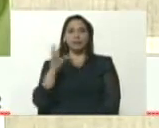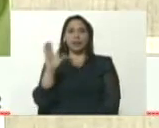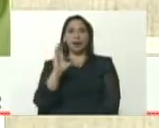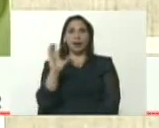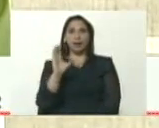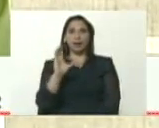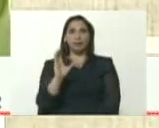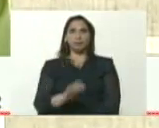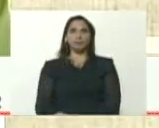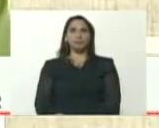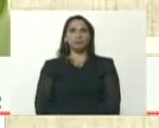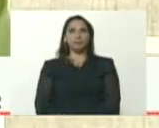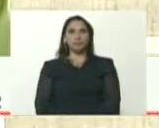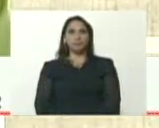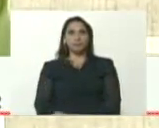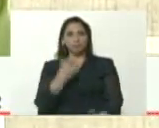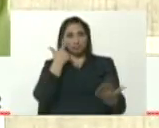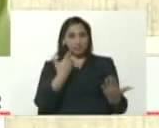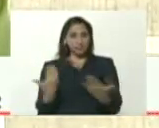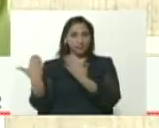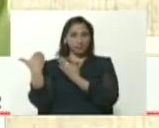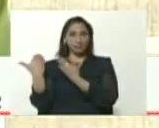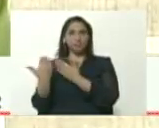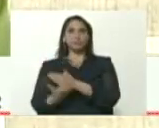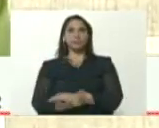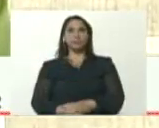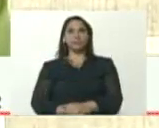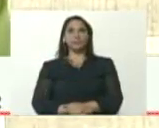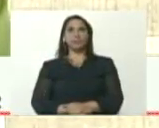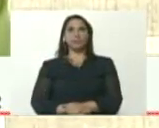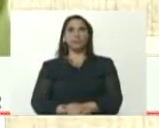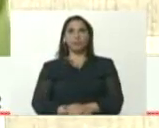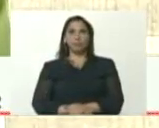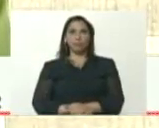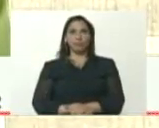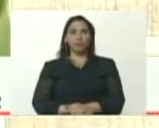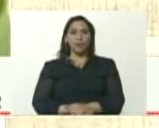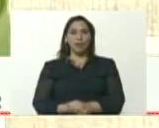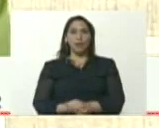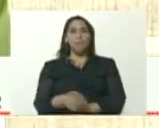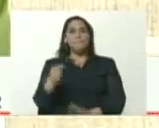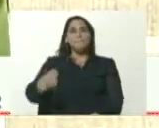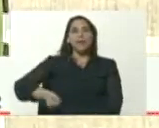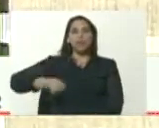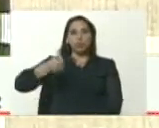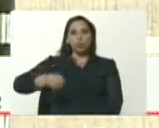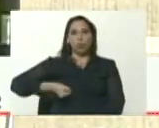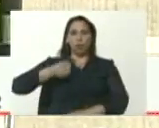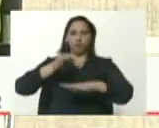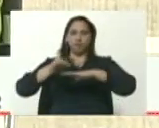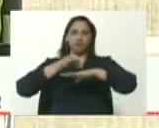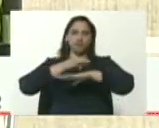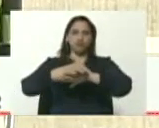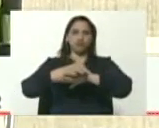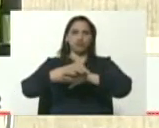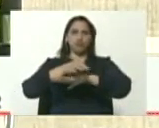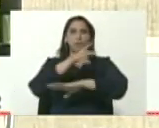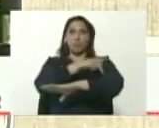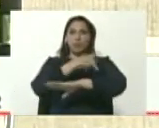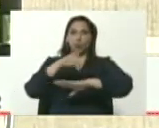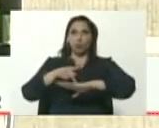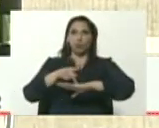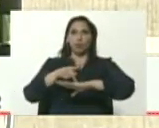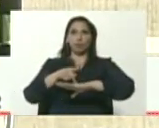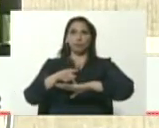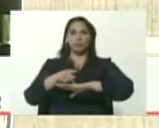alcaldesa del pueblo de Caracas. Ella se encuentra en La Pastora. Allá está con Olga